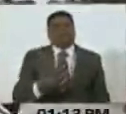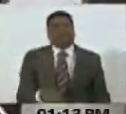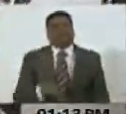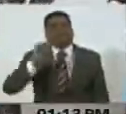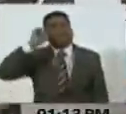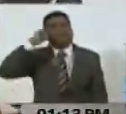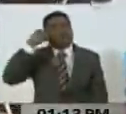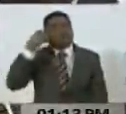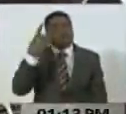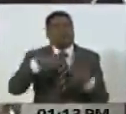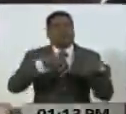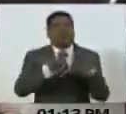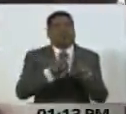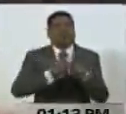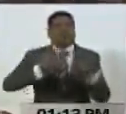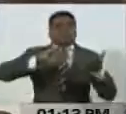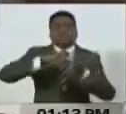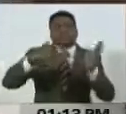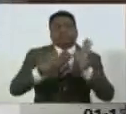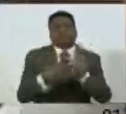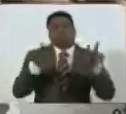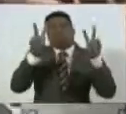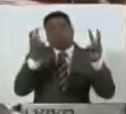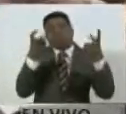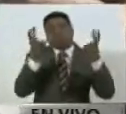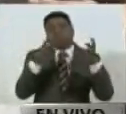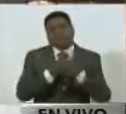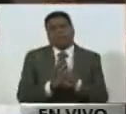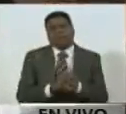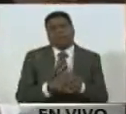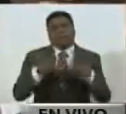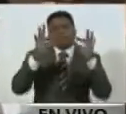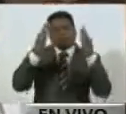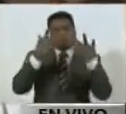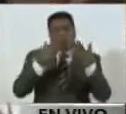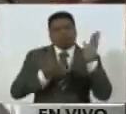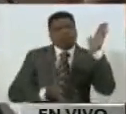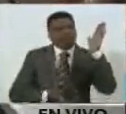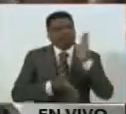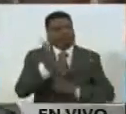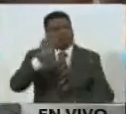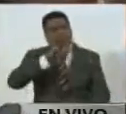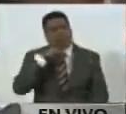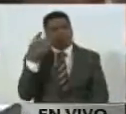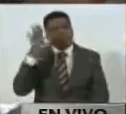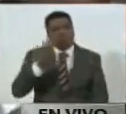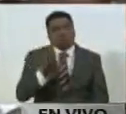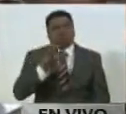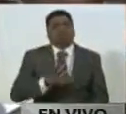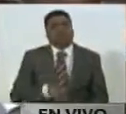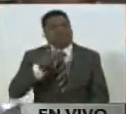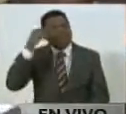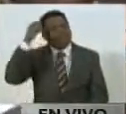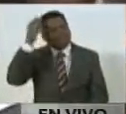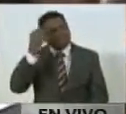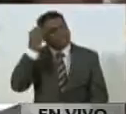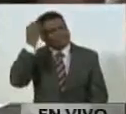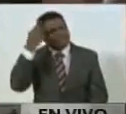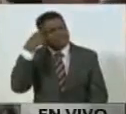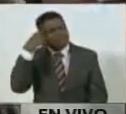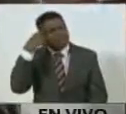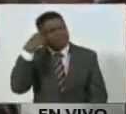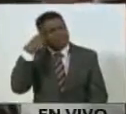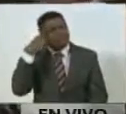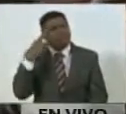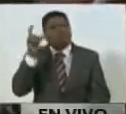hoy. El significado es el tema de lo físico, ¿no? De la partida física. Recordando esa como, eso como fecha,